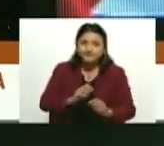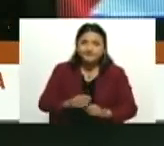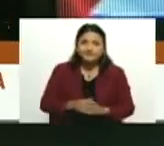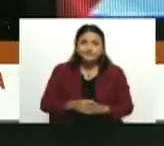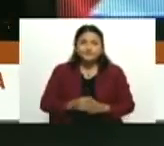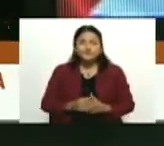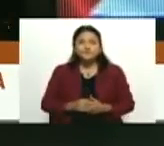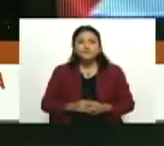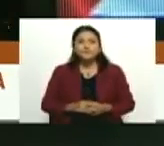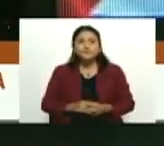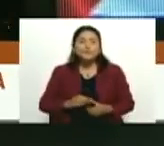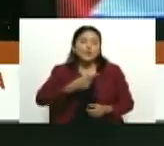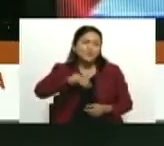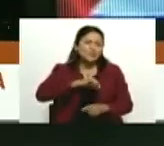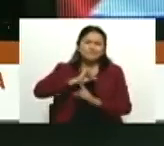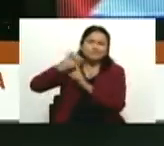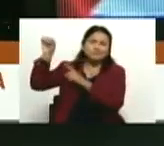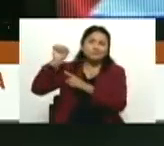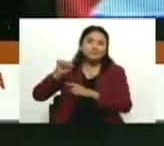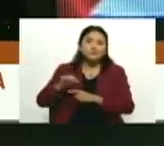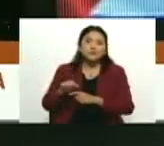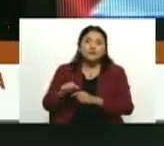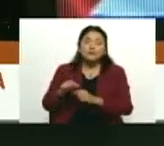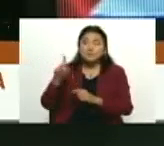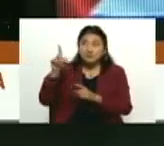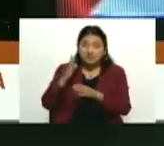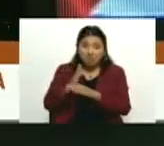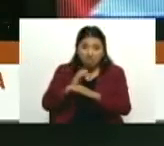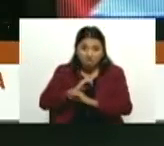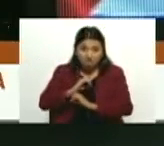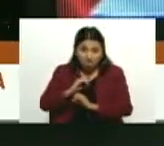todas las hemos vencido, pero ellos no van a detenerse,